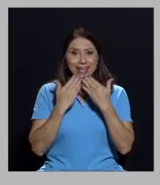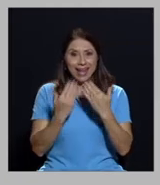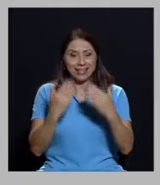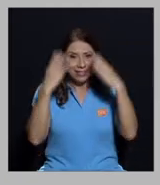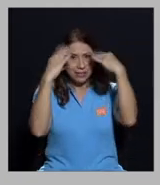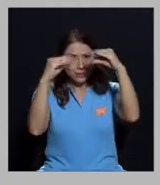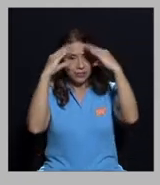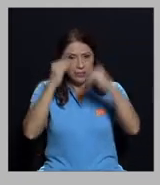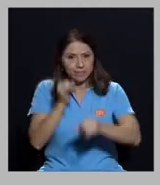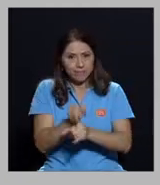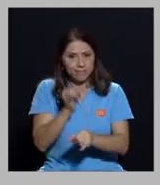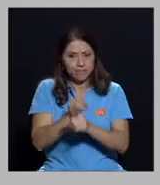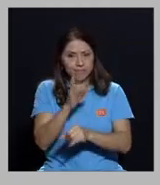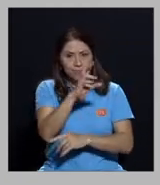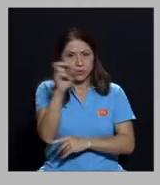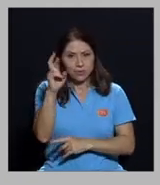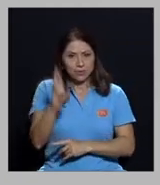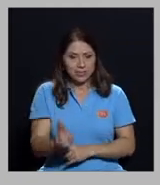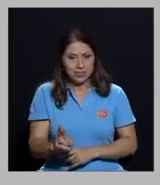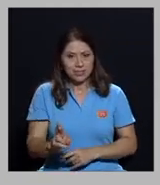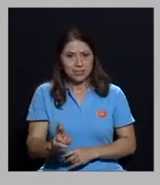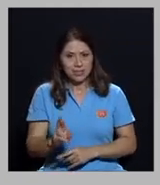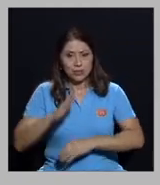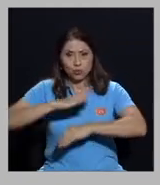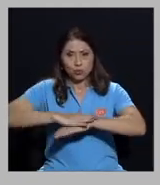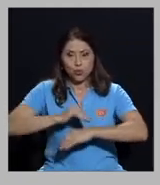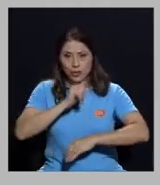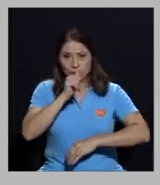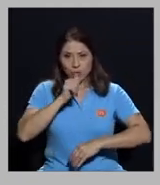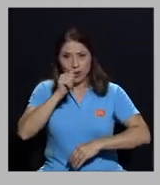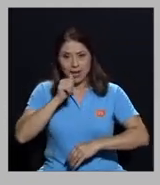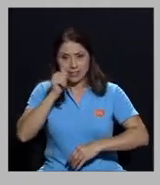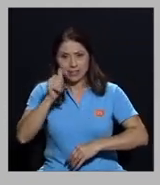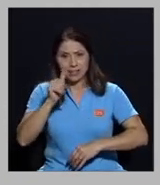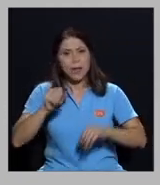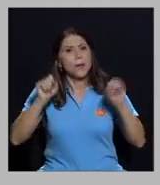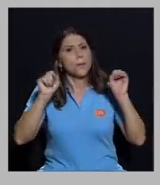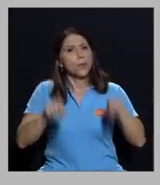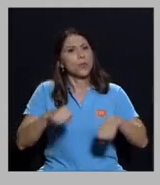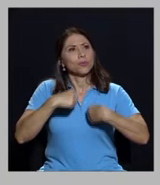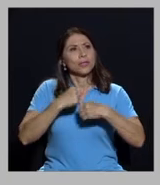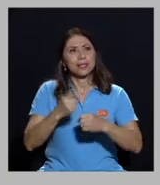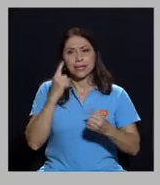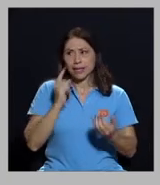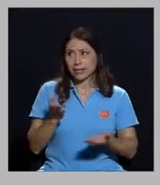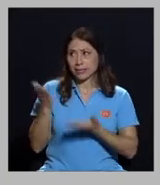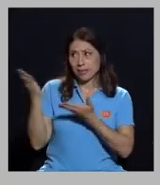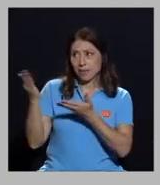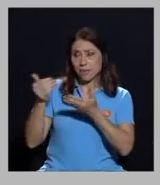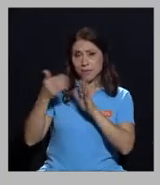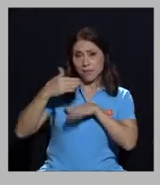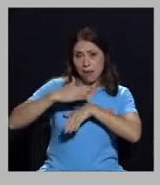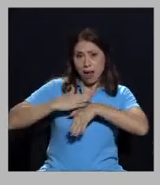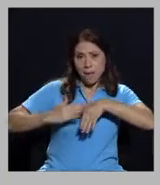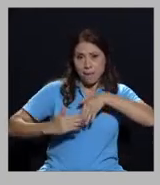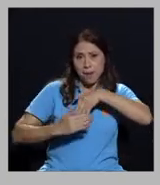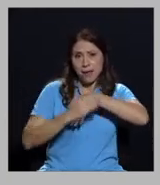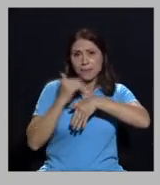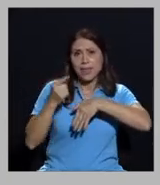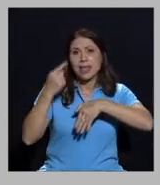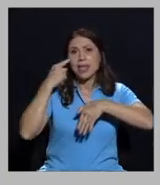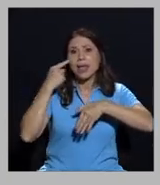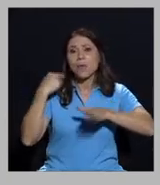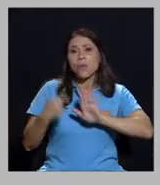datos del instituto costarricense sobre drogas pudimos montar este mapa que lo que muestra son los puntos calientes